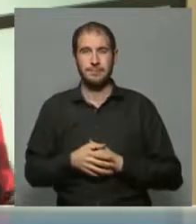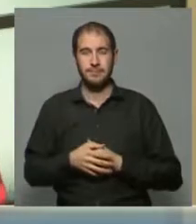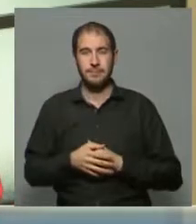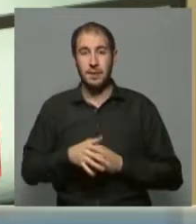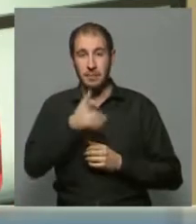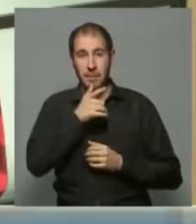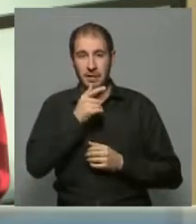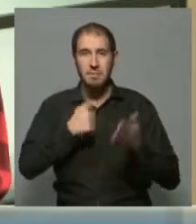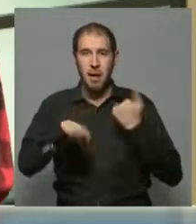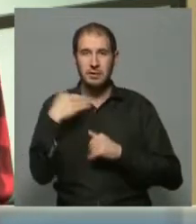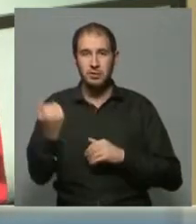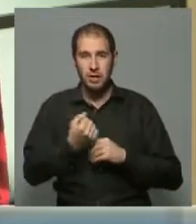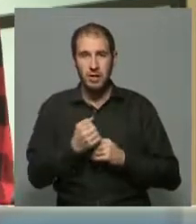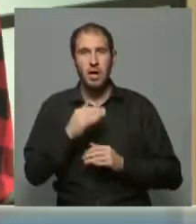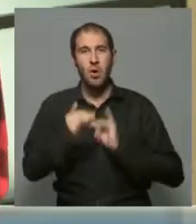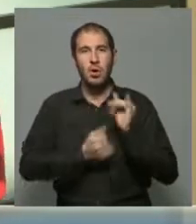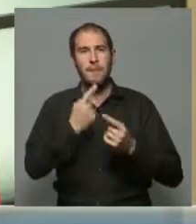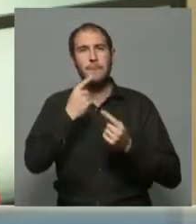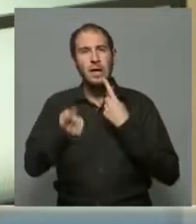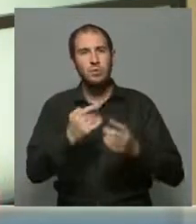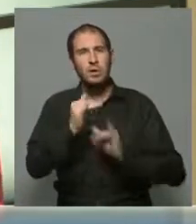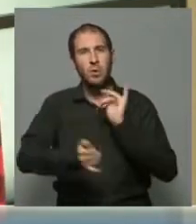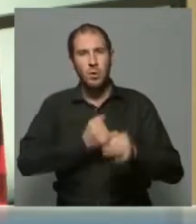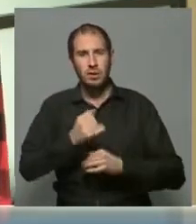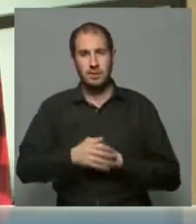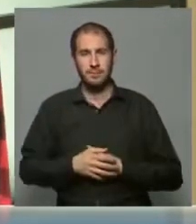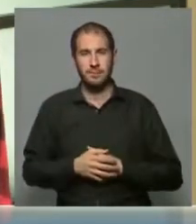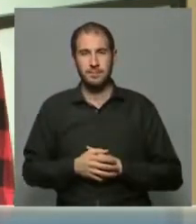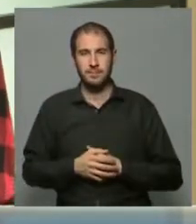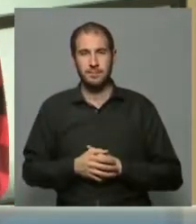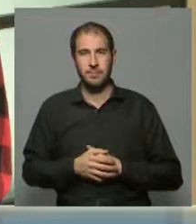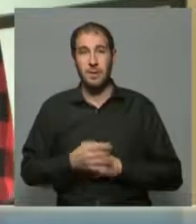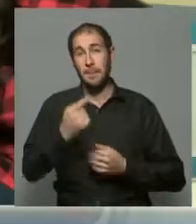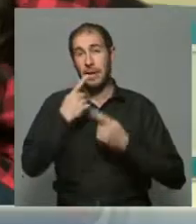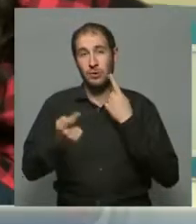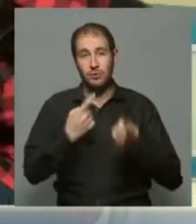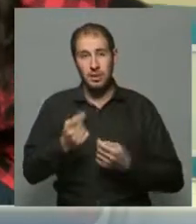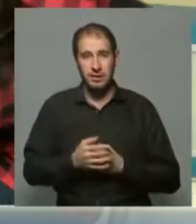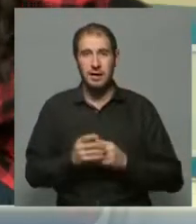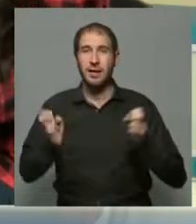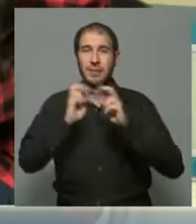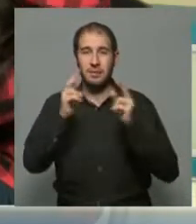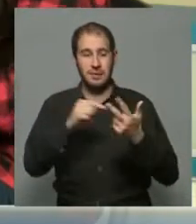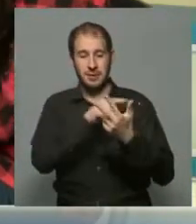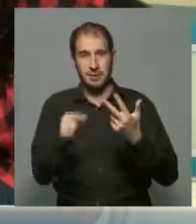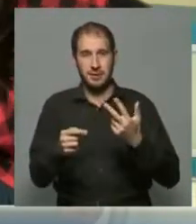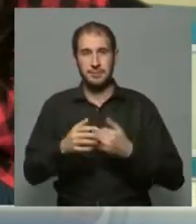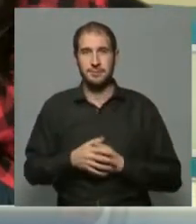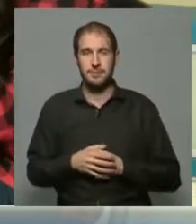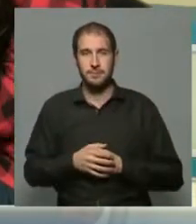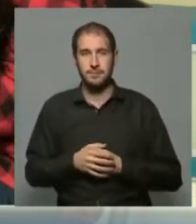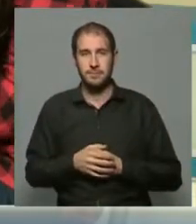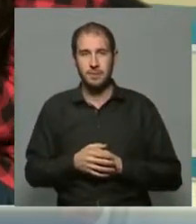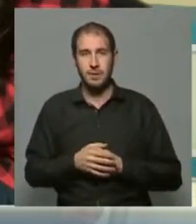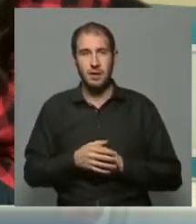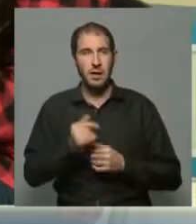creo que lo principal es que se plantean preguntas durante el espectáculo. Son preguntas sobre estos tres temas. Que, bueno, que uno